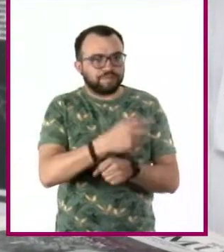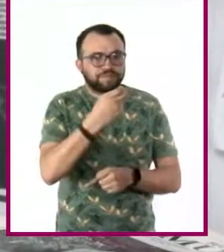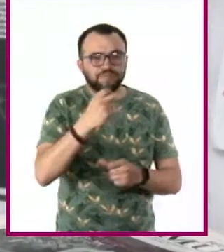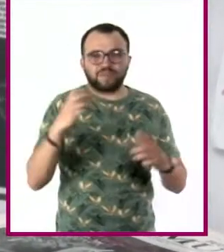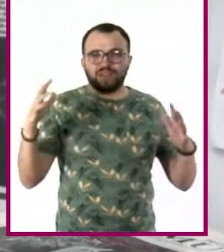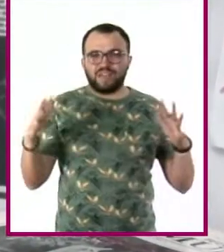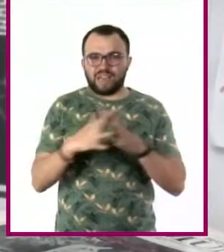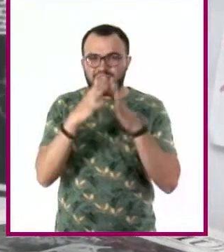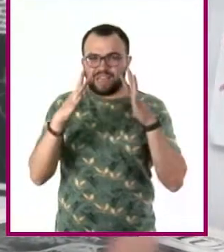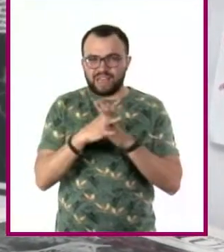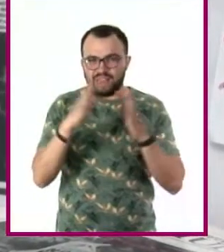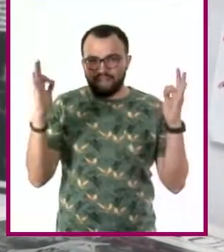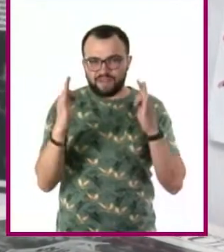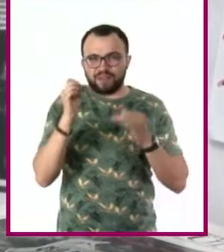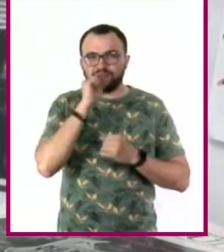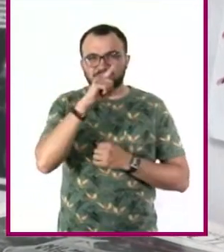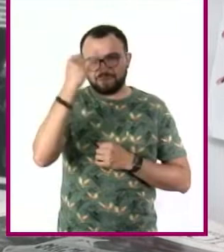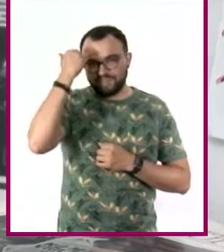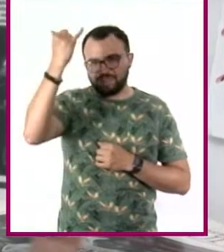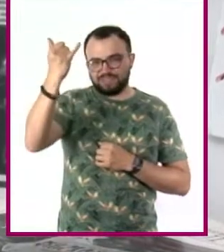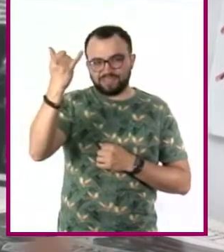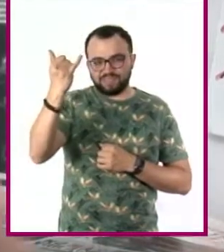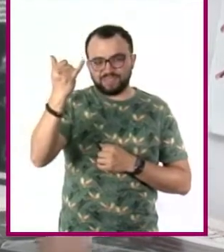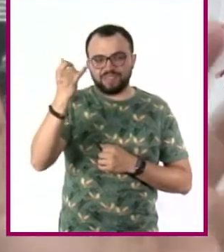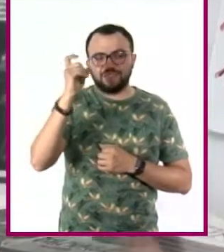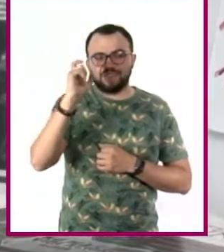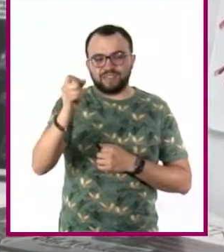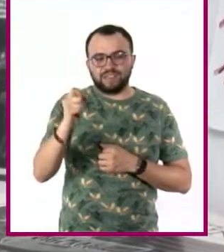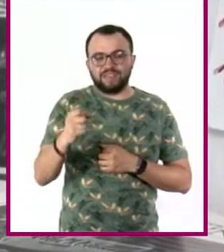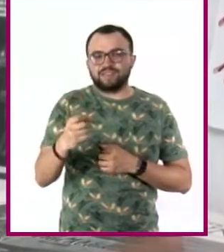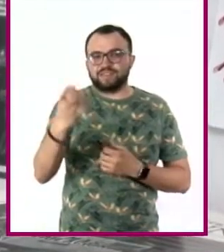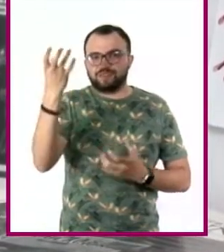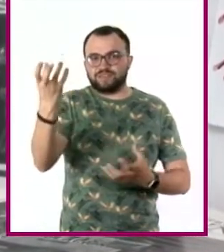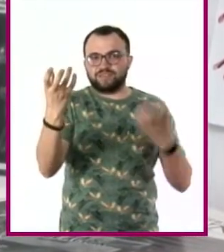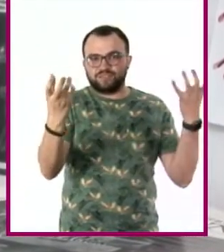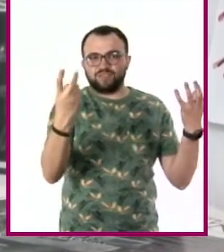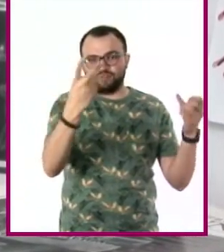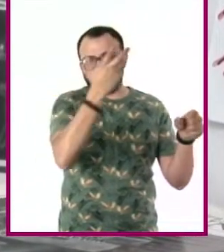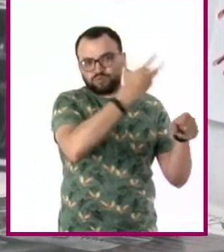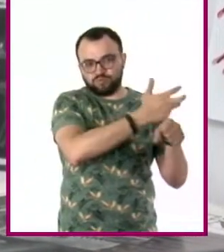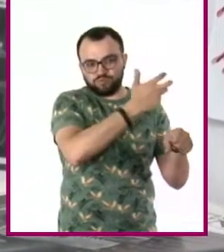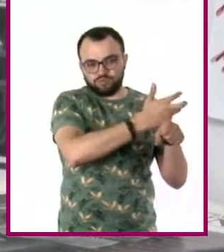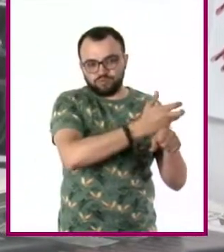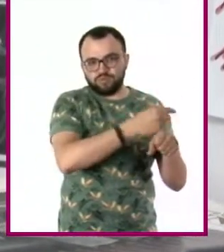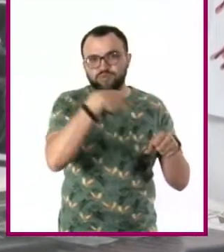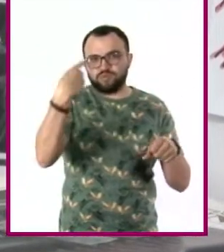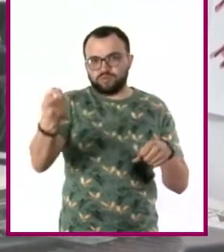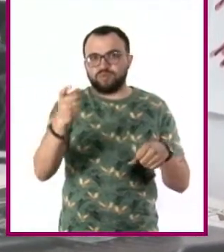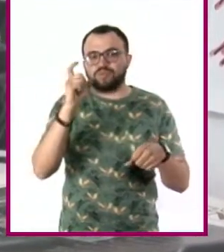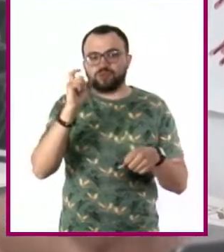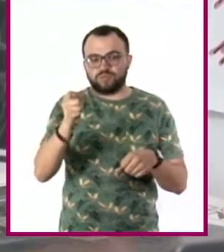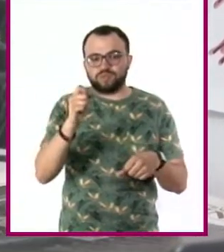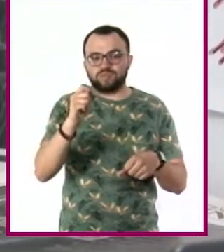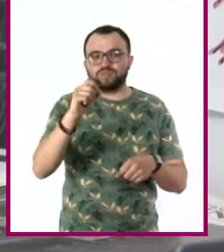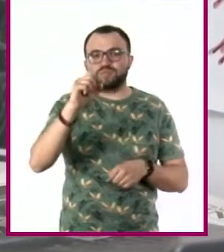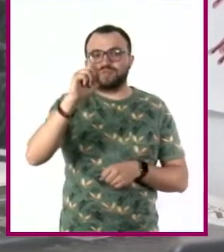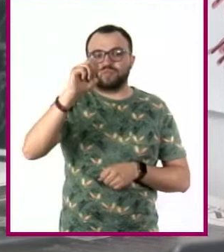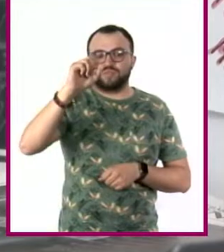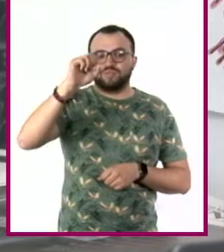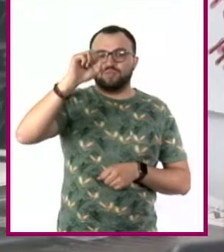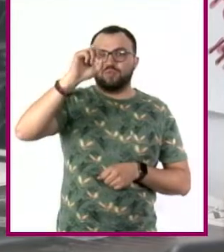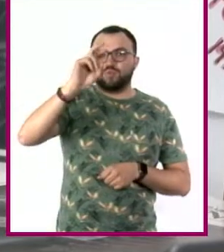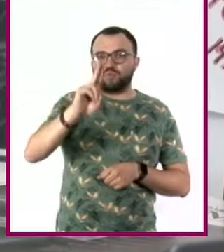Guerra Fría, que fue el conflicto ideológico y bipolar entre las dos grandes potencias, Estados Unidos y la Unión de Repúblicas Soviéticas